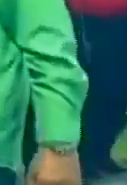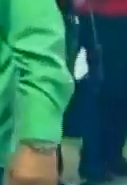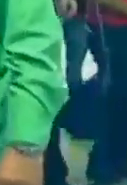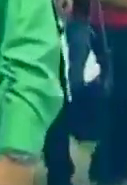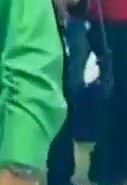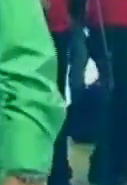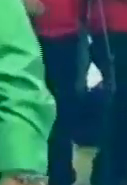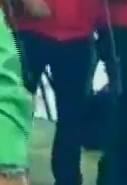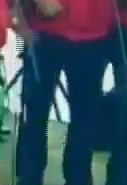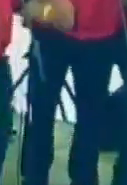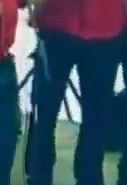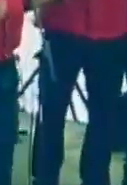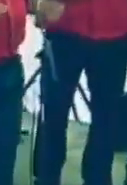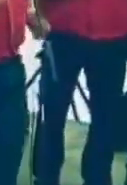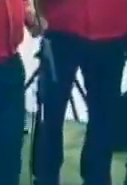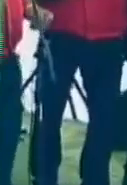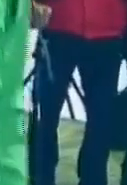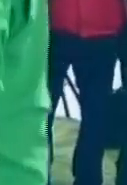prosperidad!